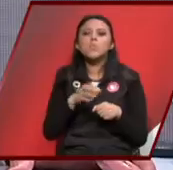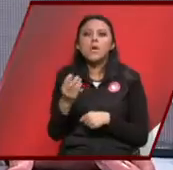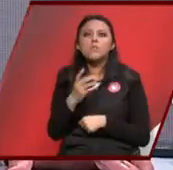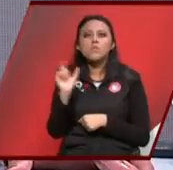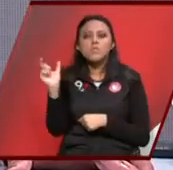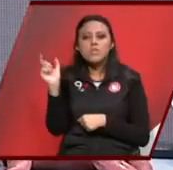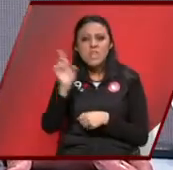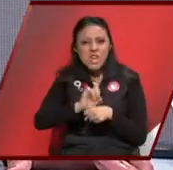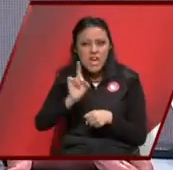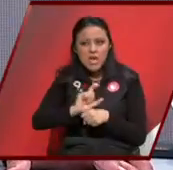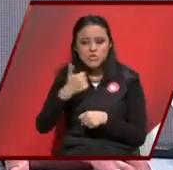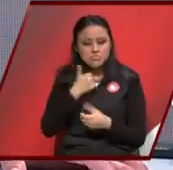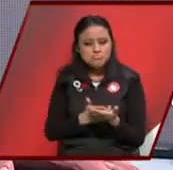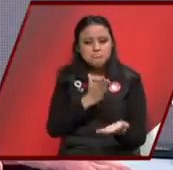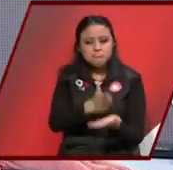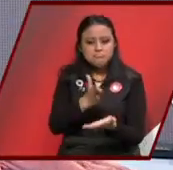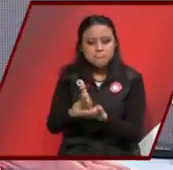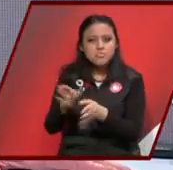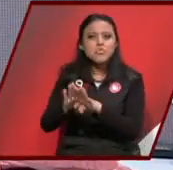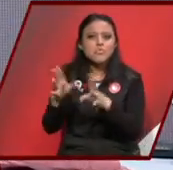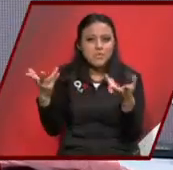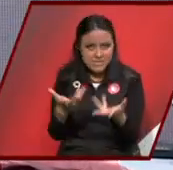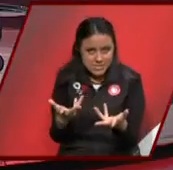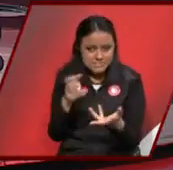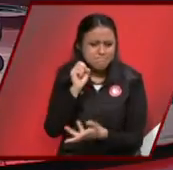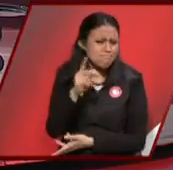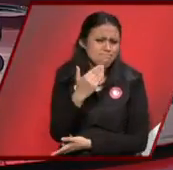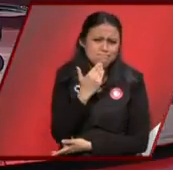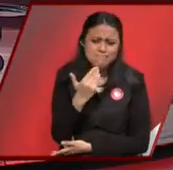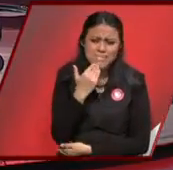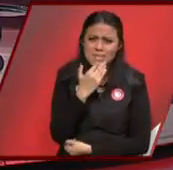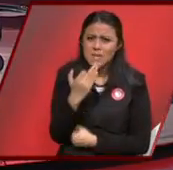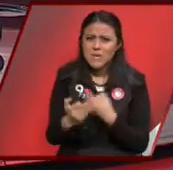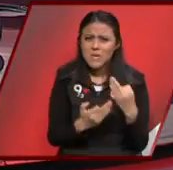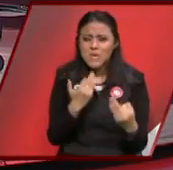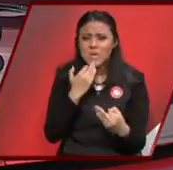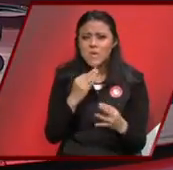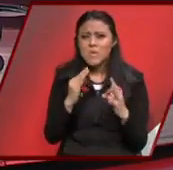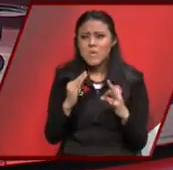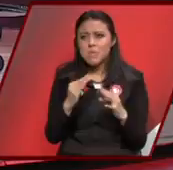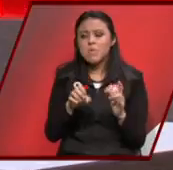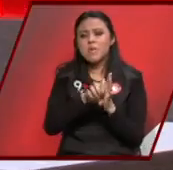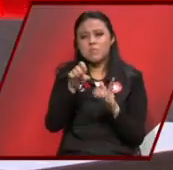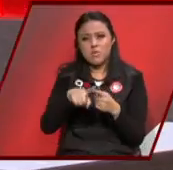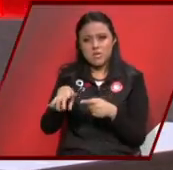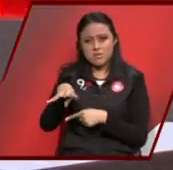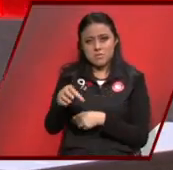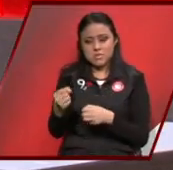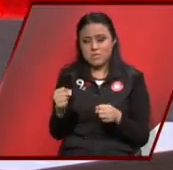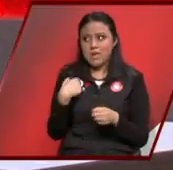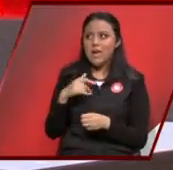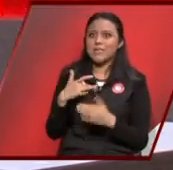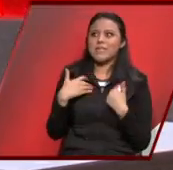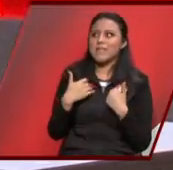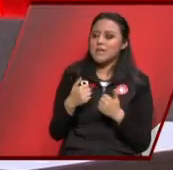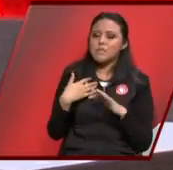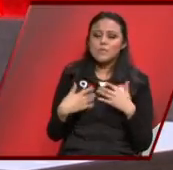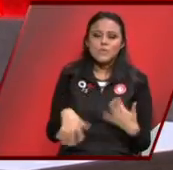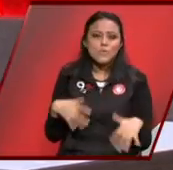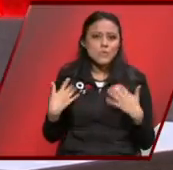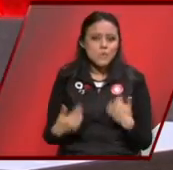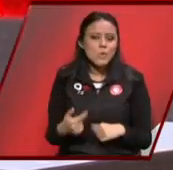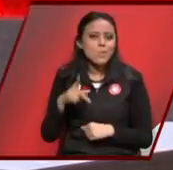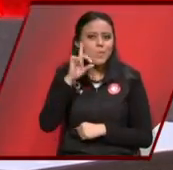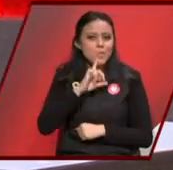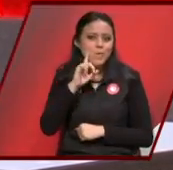necesitas tal día? Claro. Ok, yo voy a llegar yo veo a ello. Cómo lo hago, así es, y te dan lecciones estupendas como la del 19 de septiembre. Entonces, mujeres